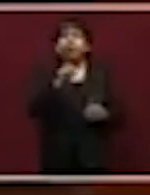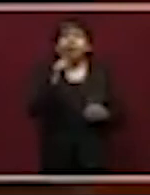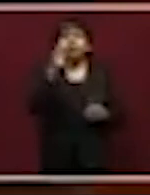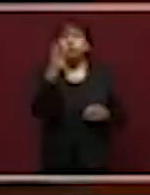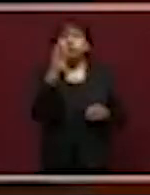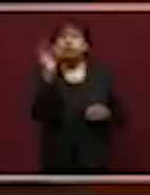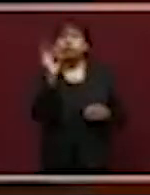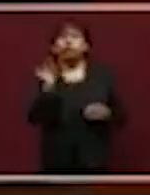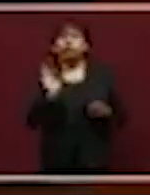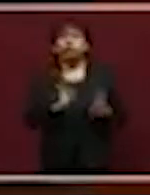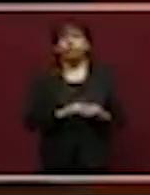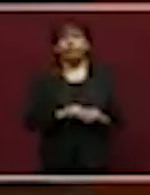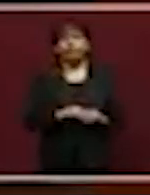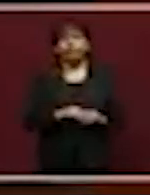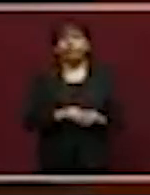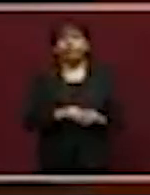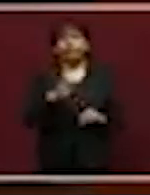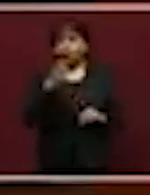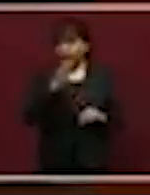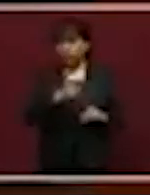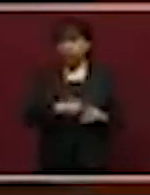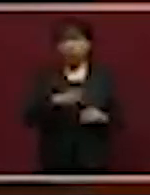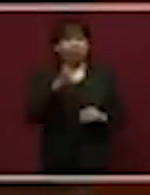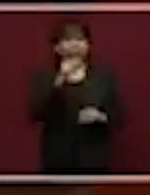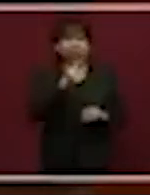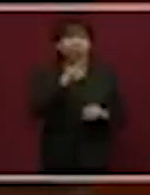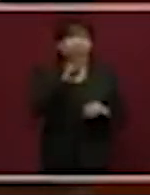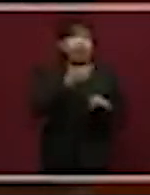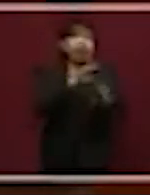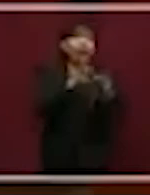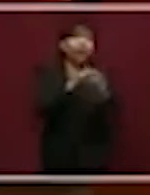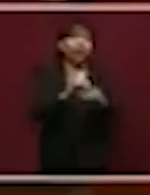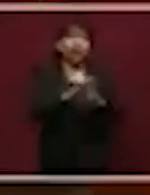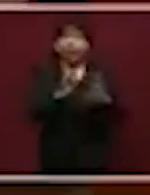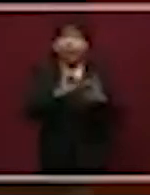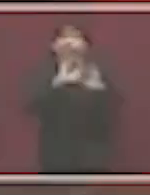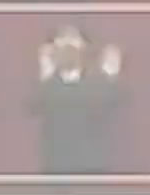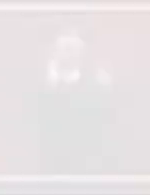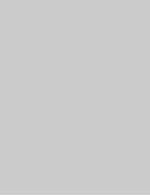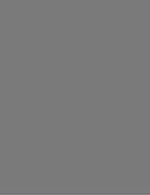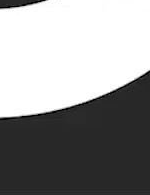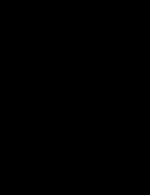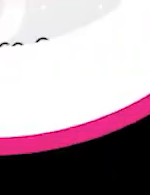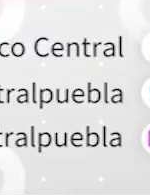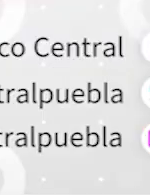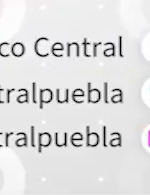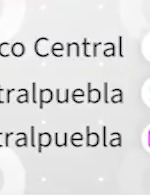0.3. Son intermitentes, por eso no podemos decir ya que quedaron totalmente cerradas.